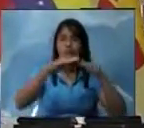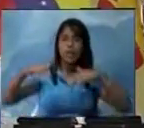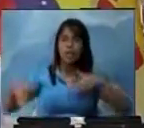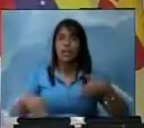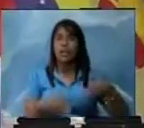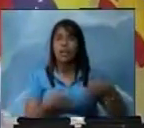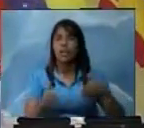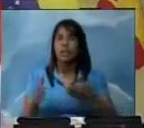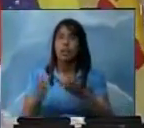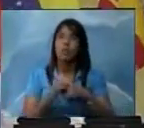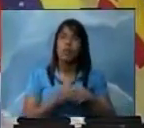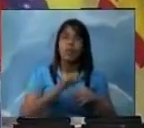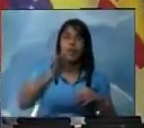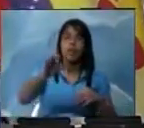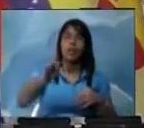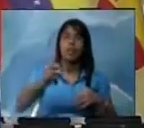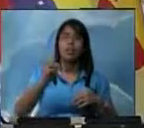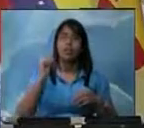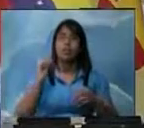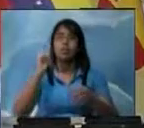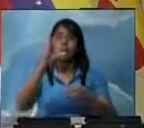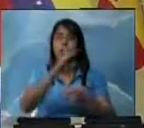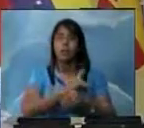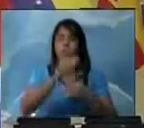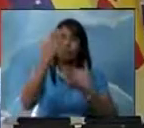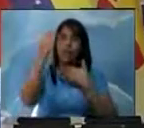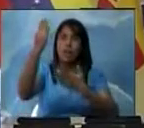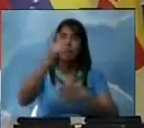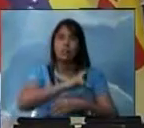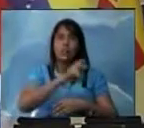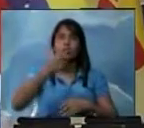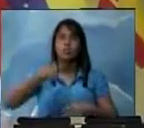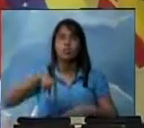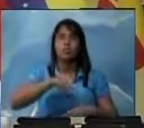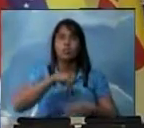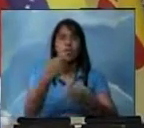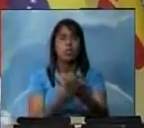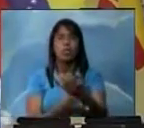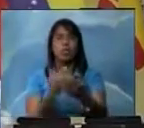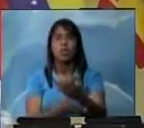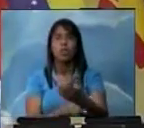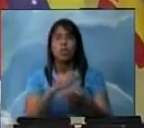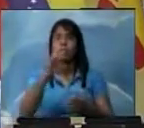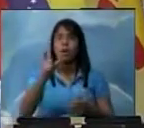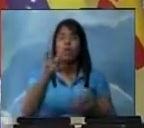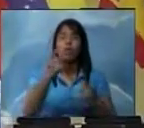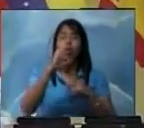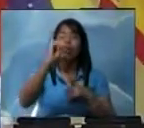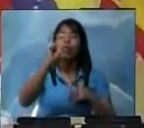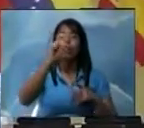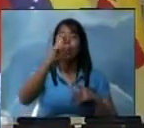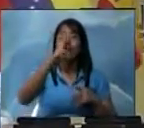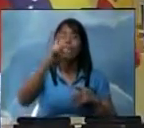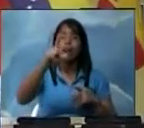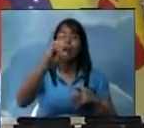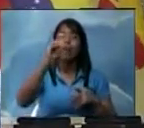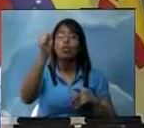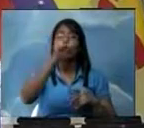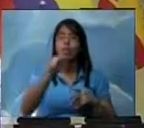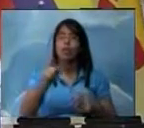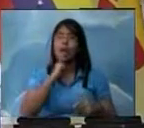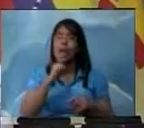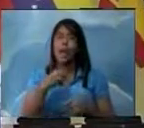es largo. Enviamos delante de nosotros a nuestro hermano Carlos Campaña Morton.